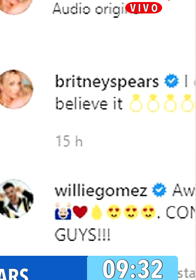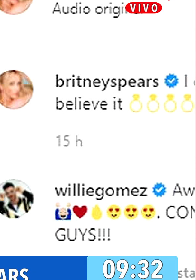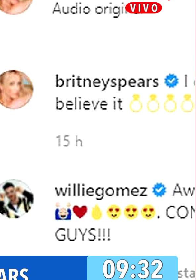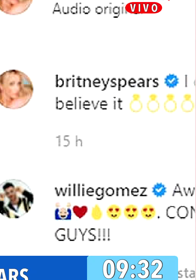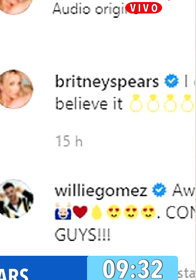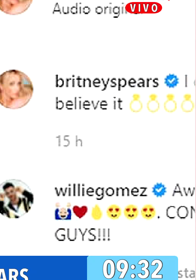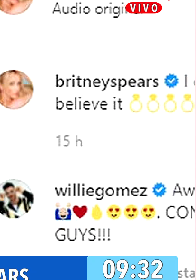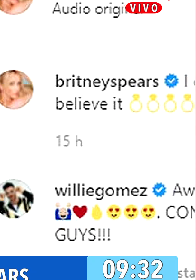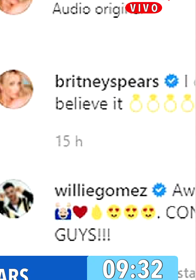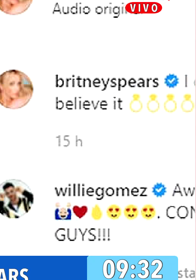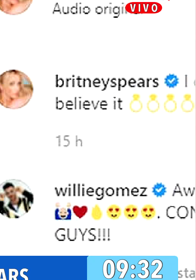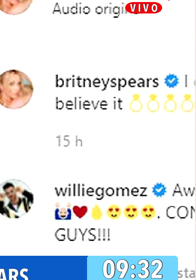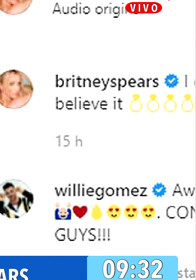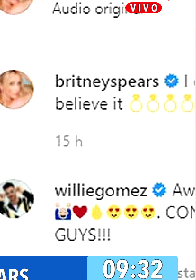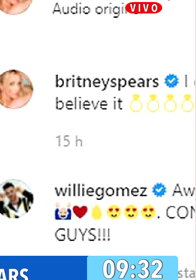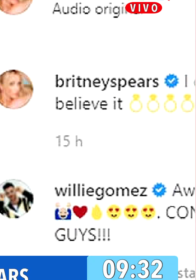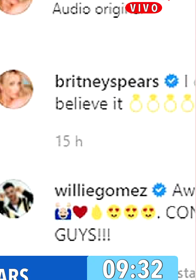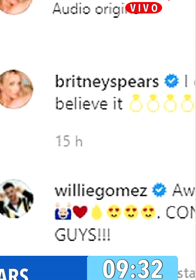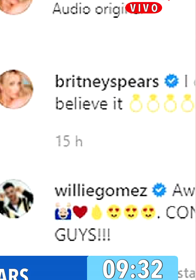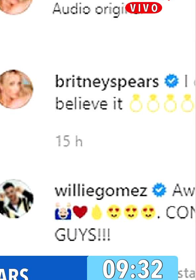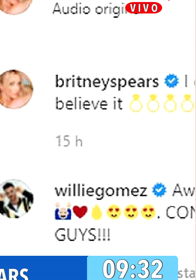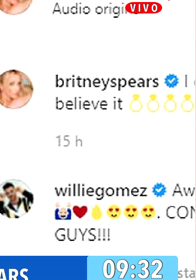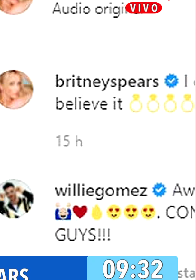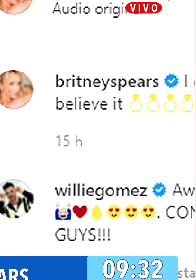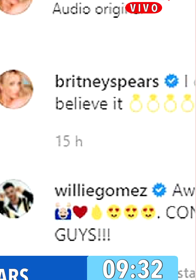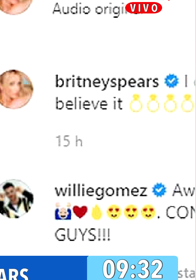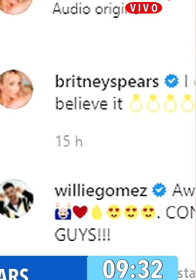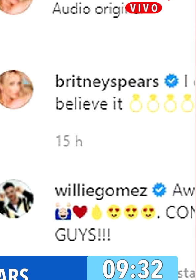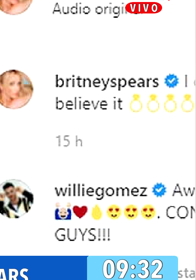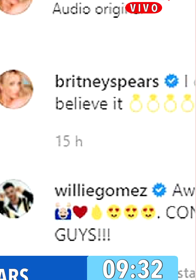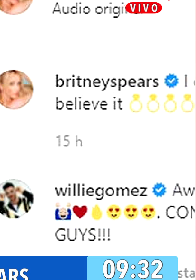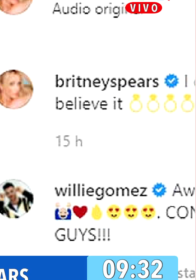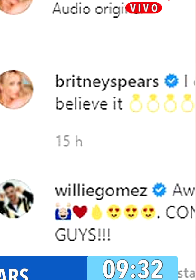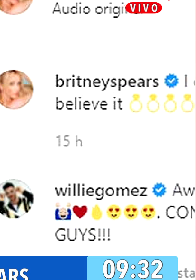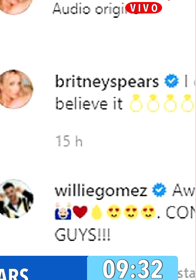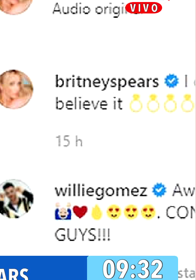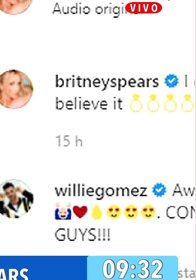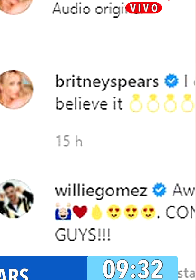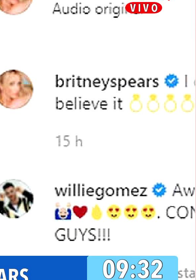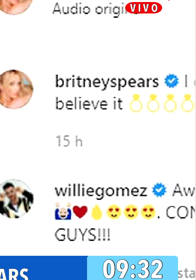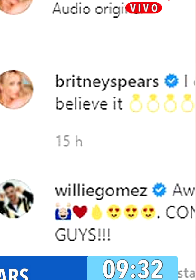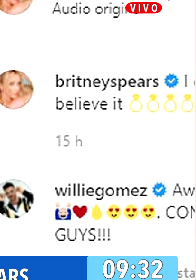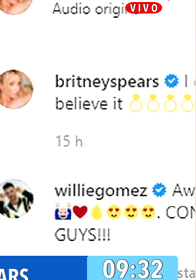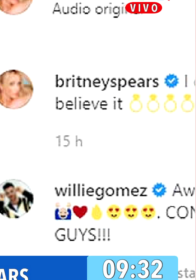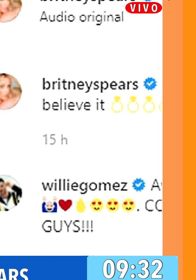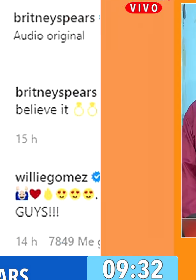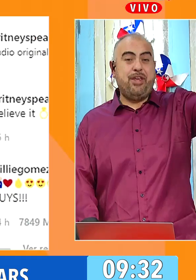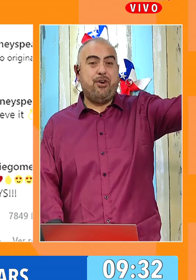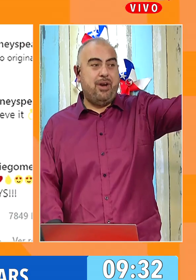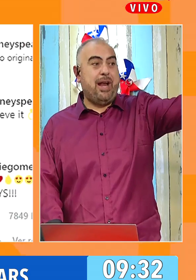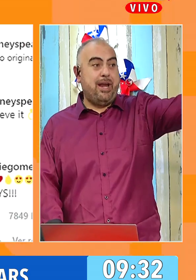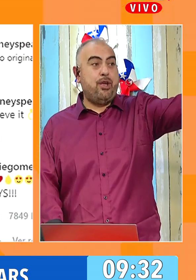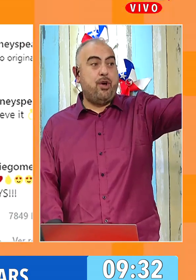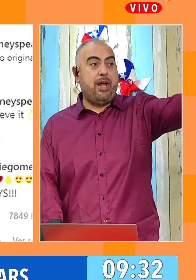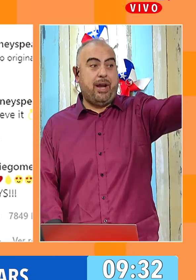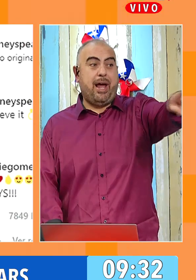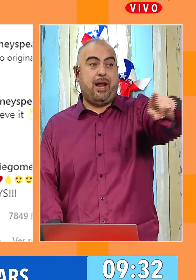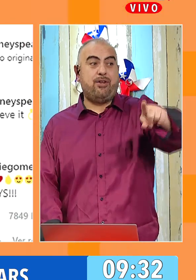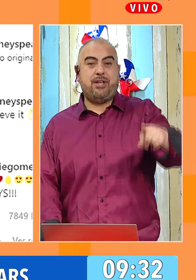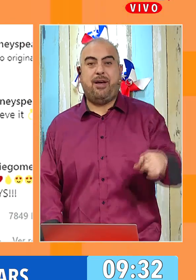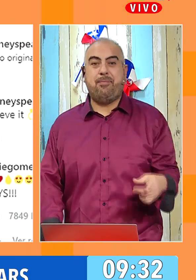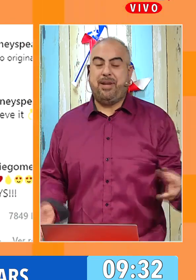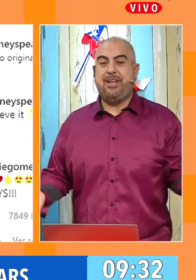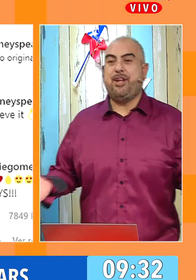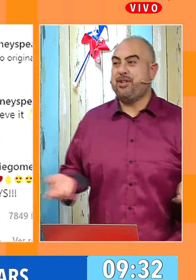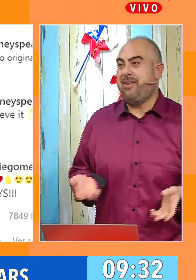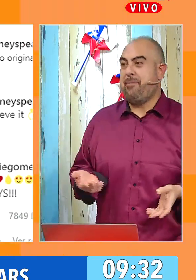pasa a los artistas, de repente son estrategias, cerrar sus redes sociales, ¿cierto? Sí, pero el anillo es cierto. El anillo es real. El anillo es real.